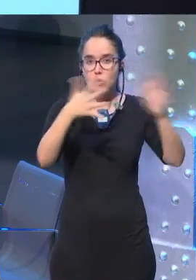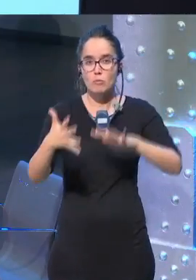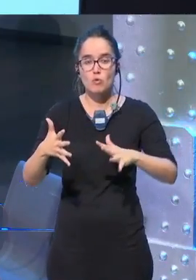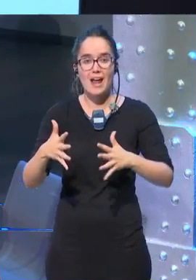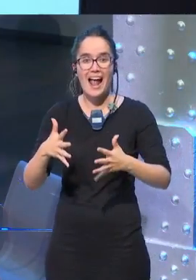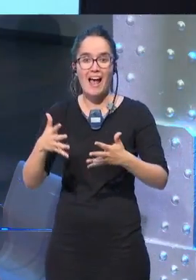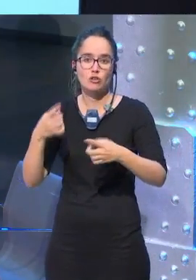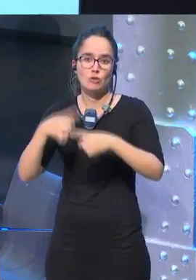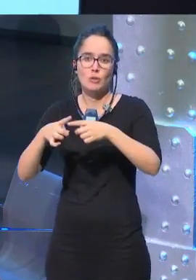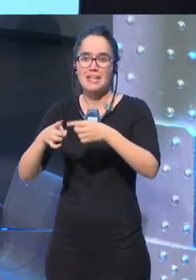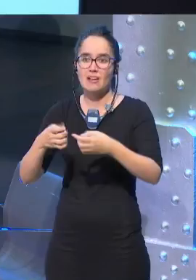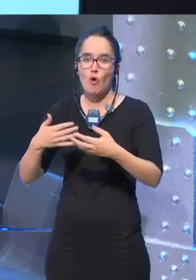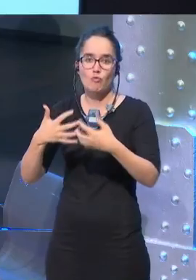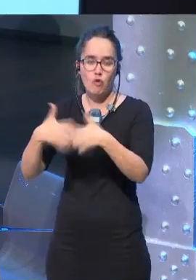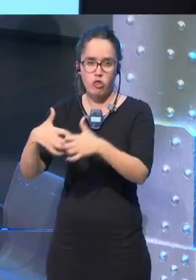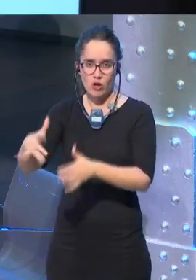realmente funcional.